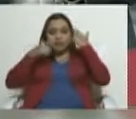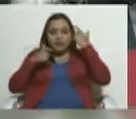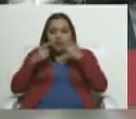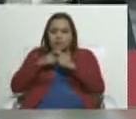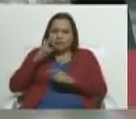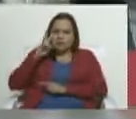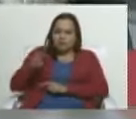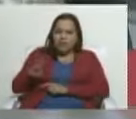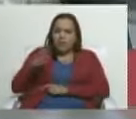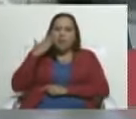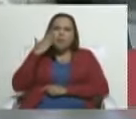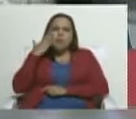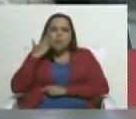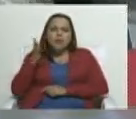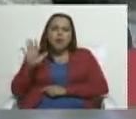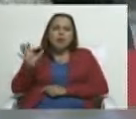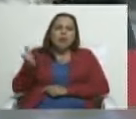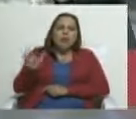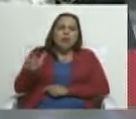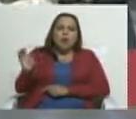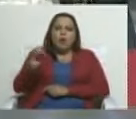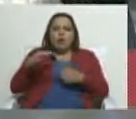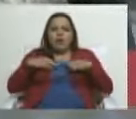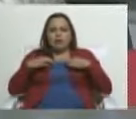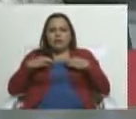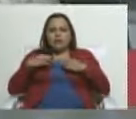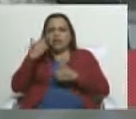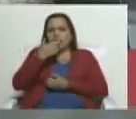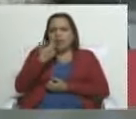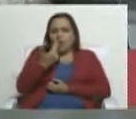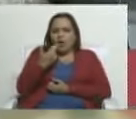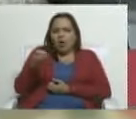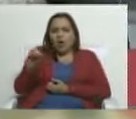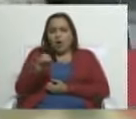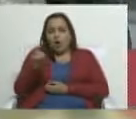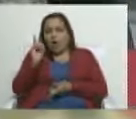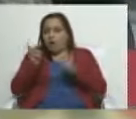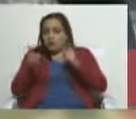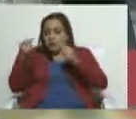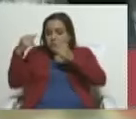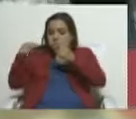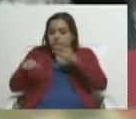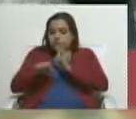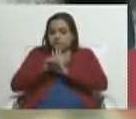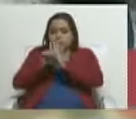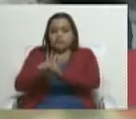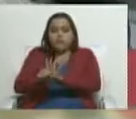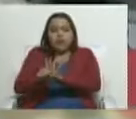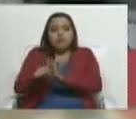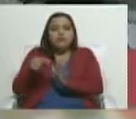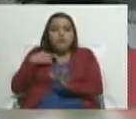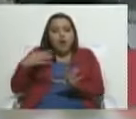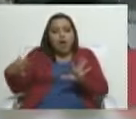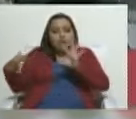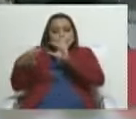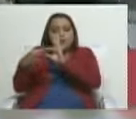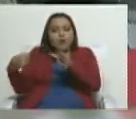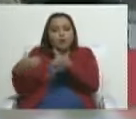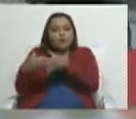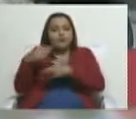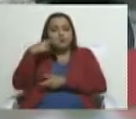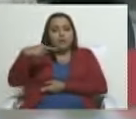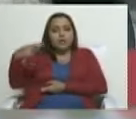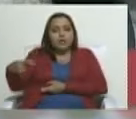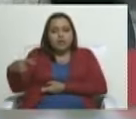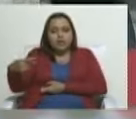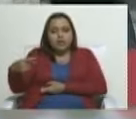medio morenito, te veo con una camisa roja, te veo con algunos elementos simbólicos que yo asocio a una expresión política, en